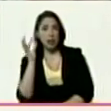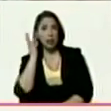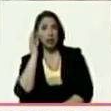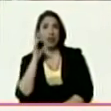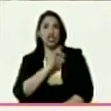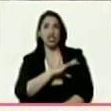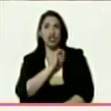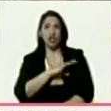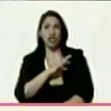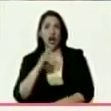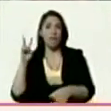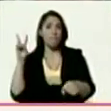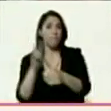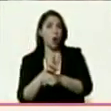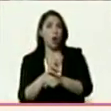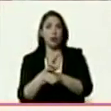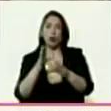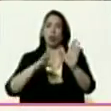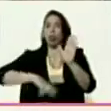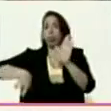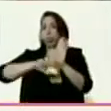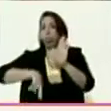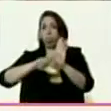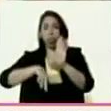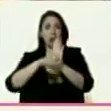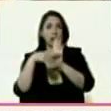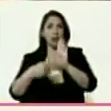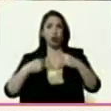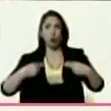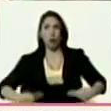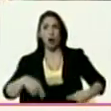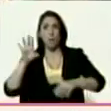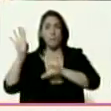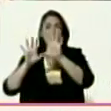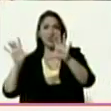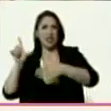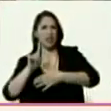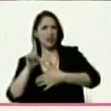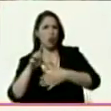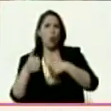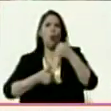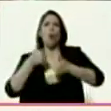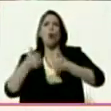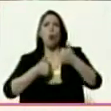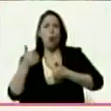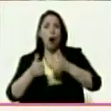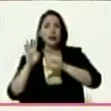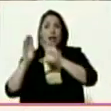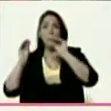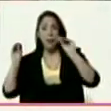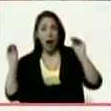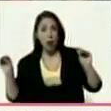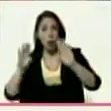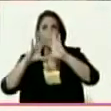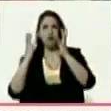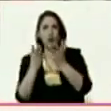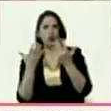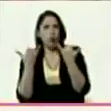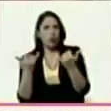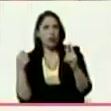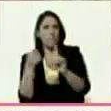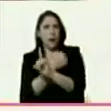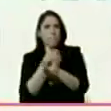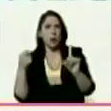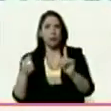Chile, la violación sistemática de los derechos humanos en estas naciones. ¿Cuál es el llamado al mundo en estos momentos de esta represión